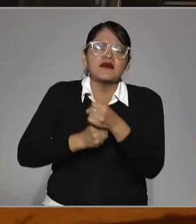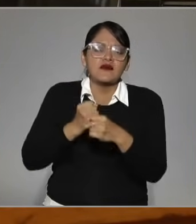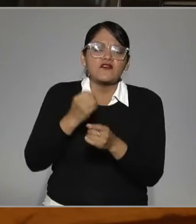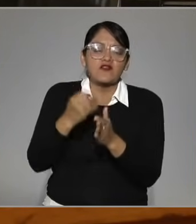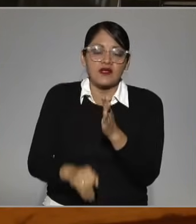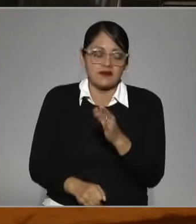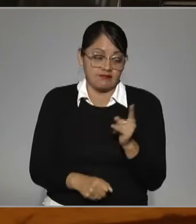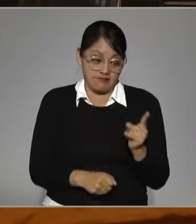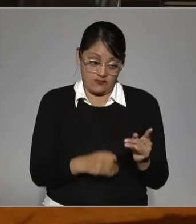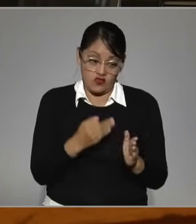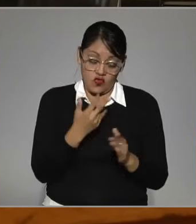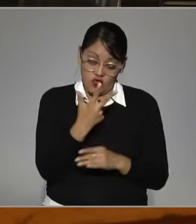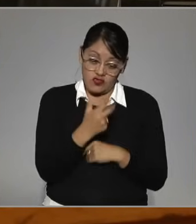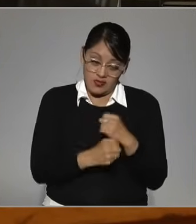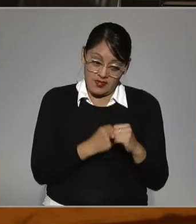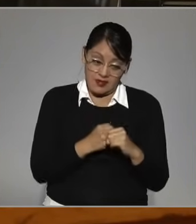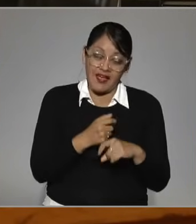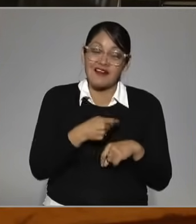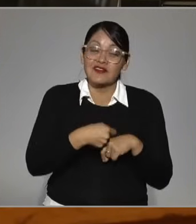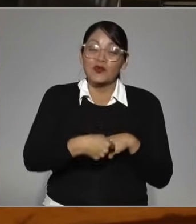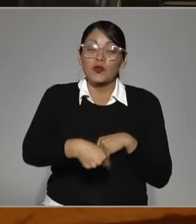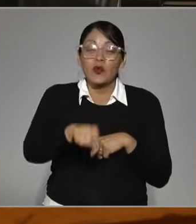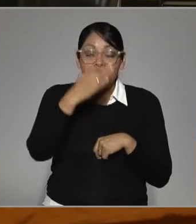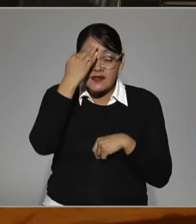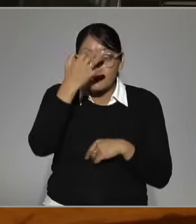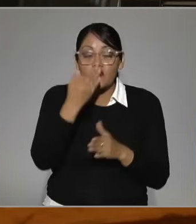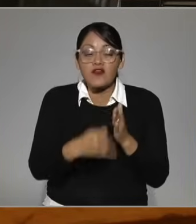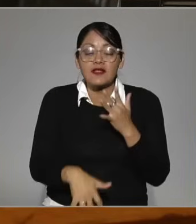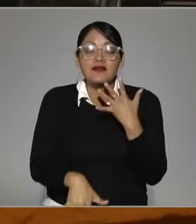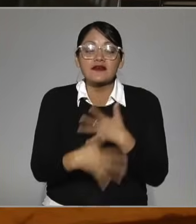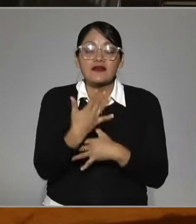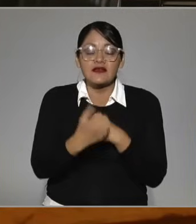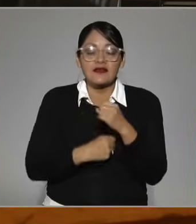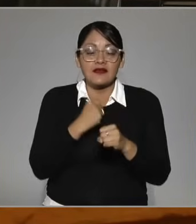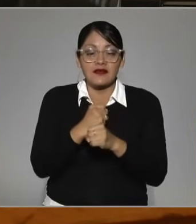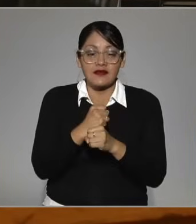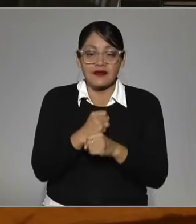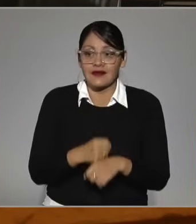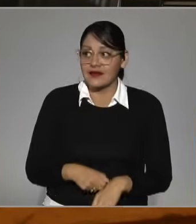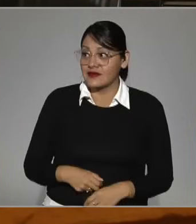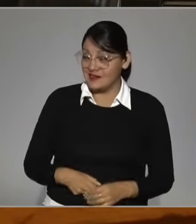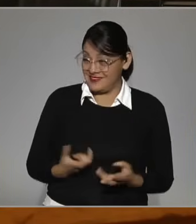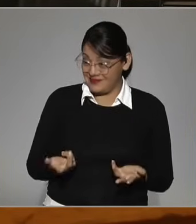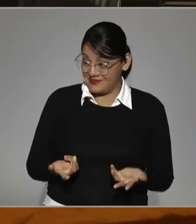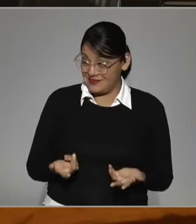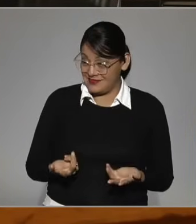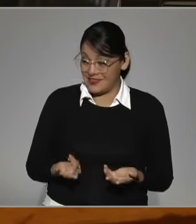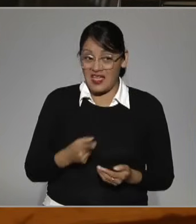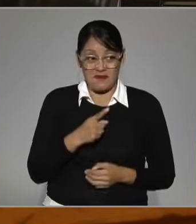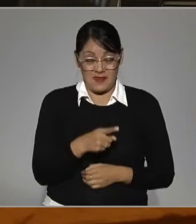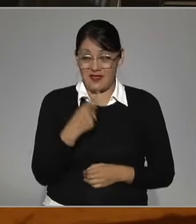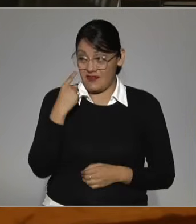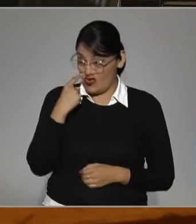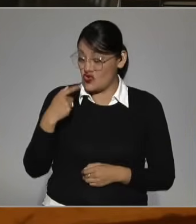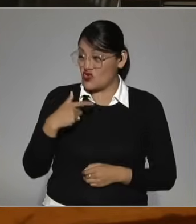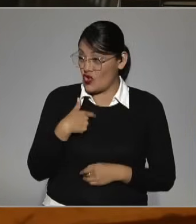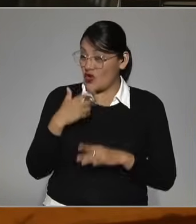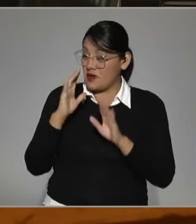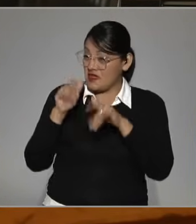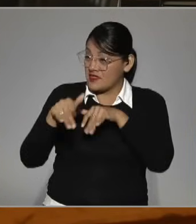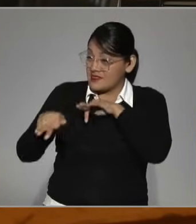como 8 años, te faltan como otros 15. Y todo para llegar enojado del trabajo como mis papás.